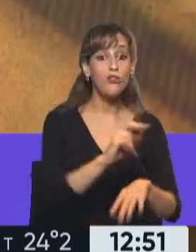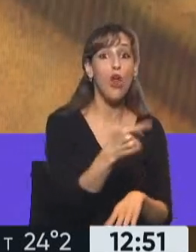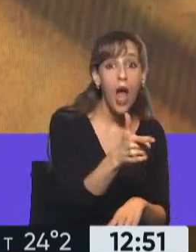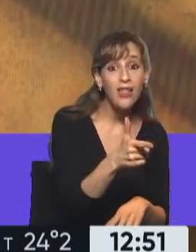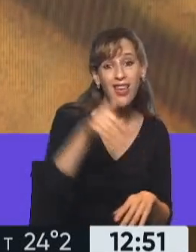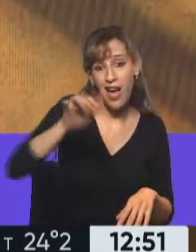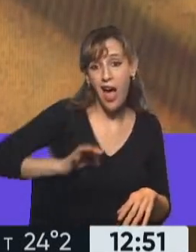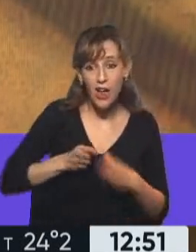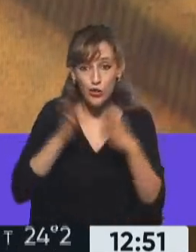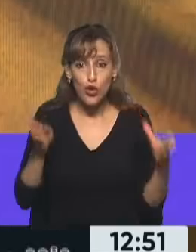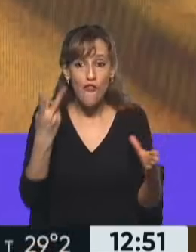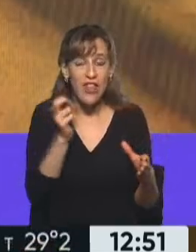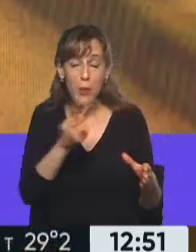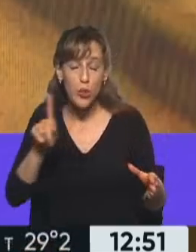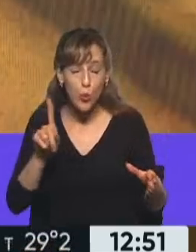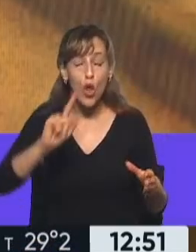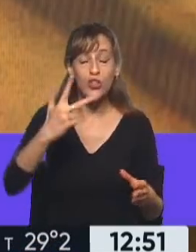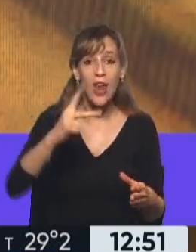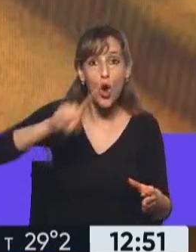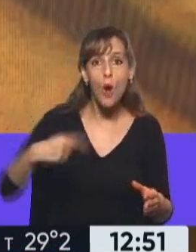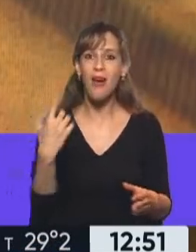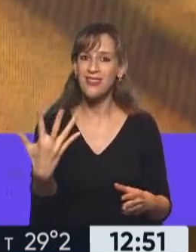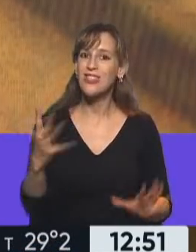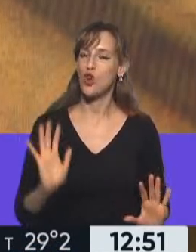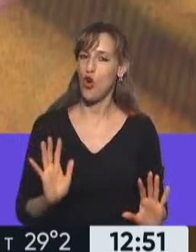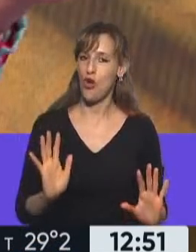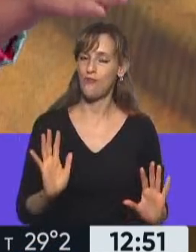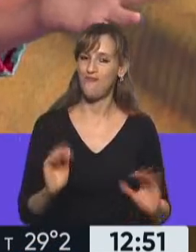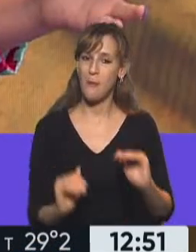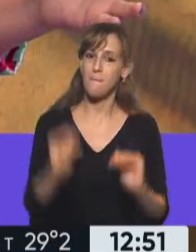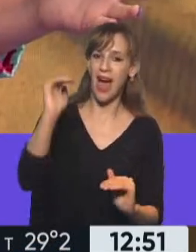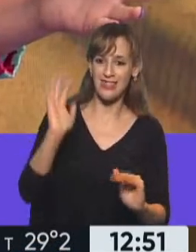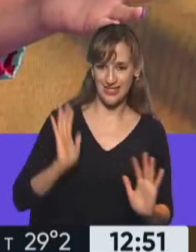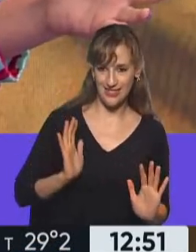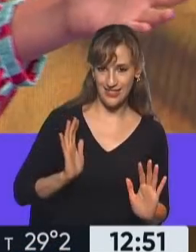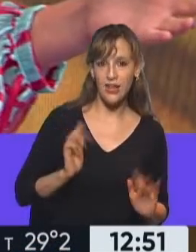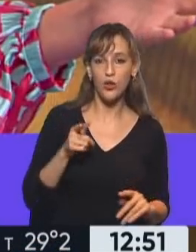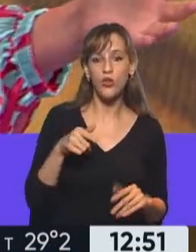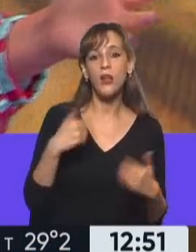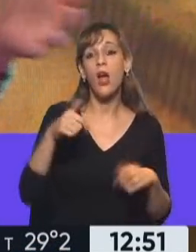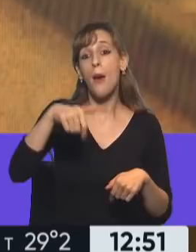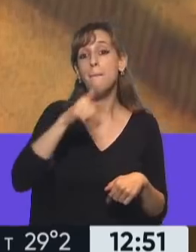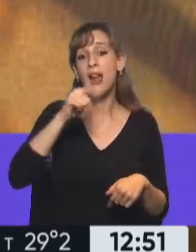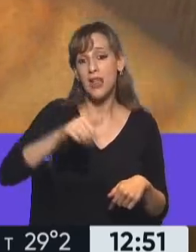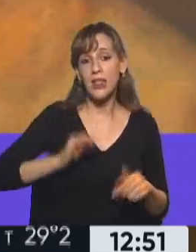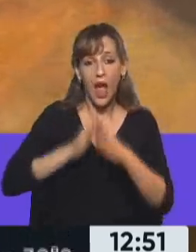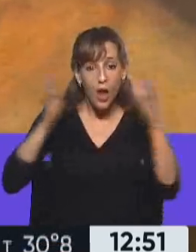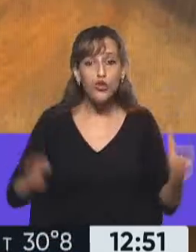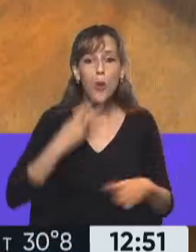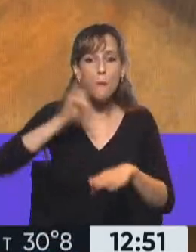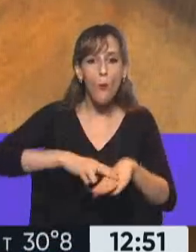de 2021 hubiera sido de 3,5%. Vamos a tomar ese, porque no está previsto que haya aporte extraordinario en el 2022.